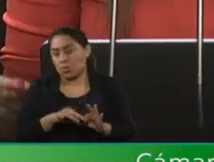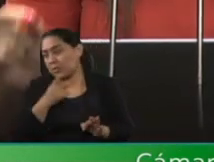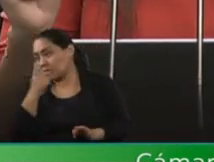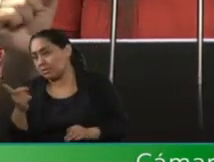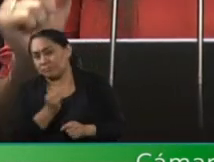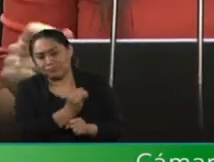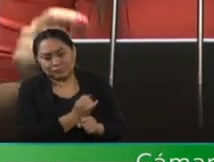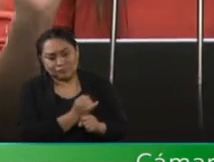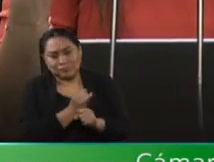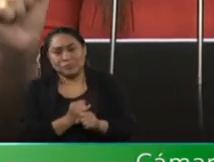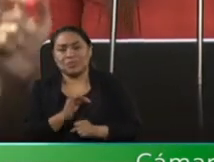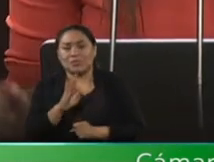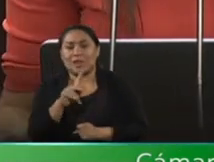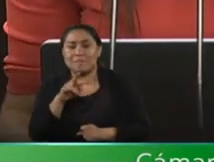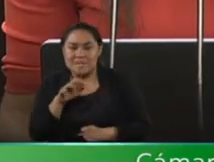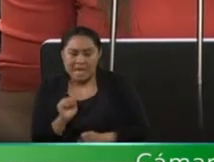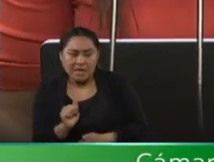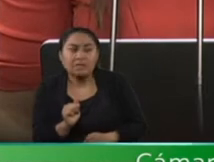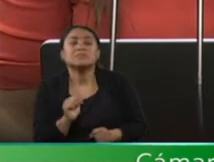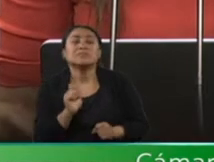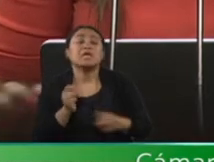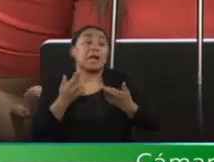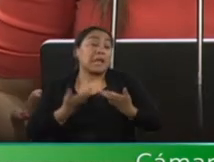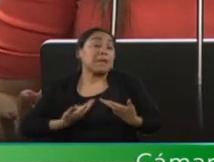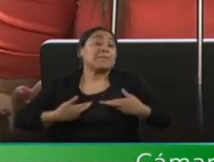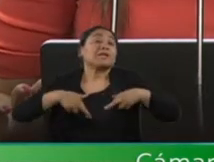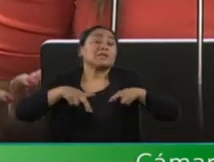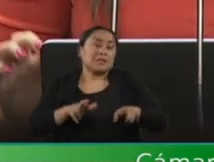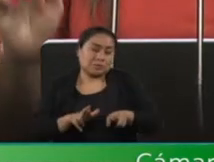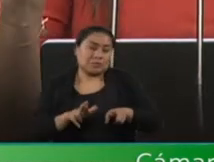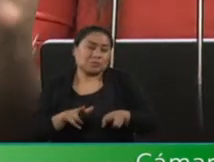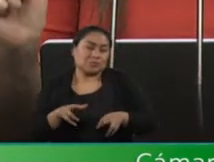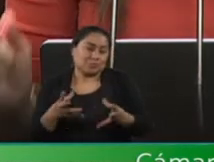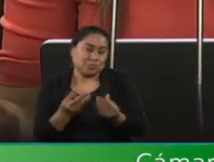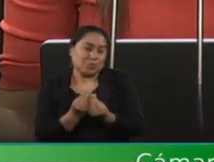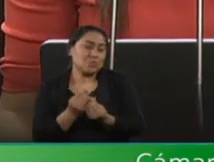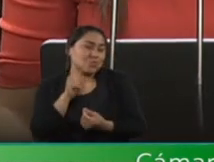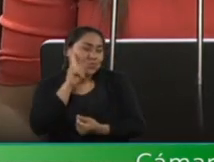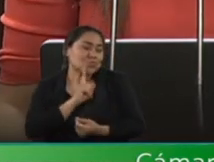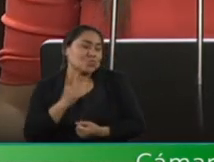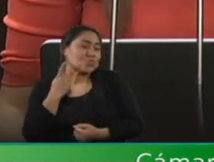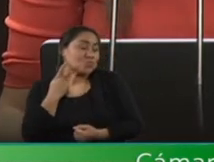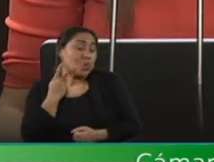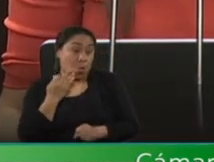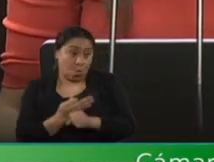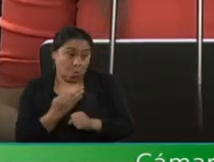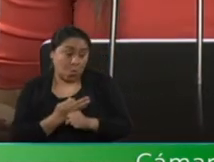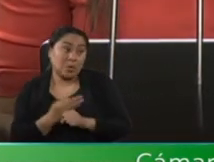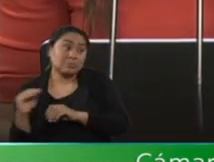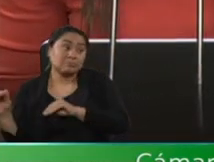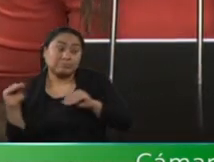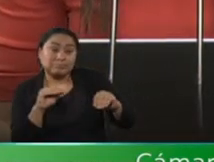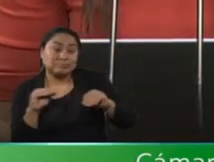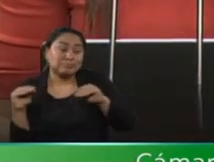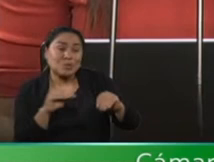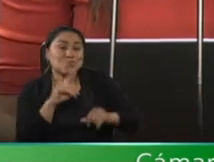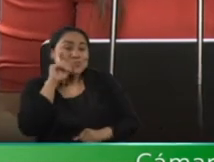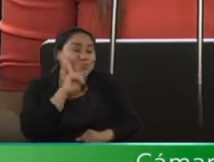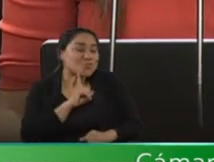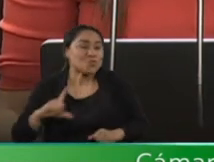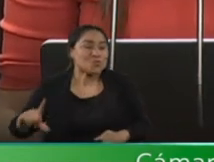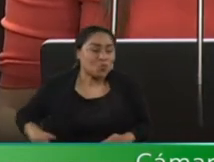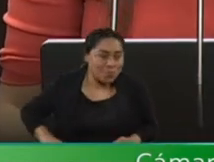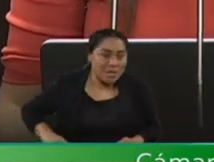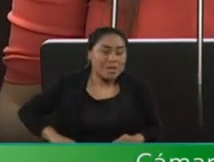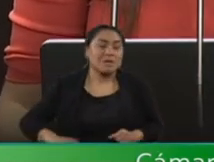de Flavia freidenberg sobre la representación política de las mujeres las mujeres que hoy llegamos a las cámaras a los gobiernos estatales